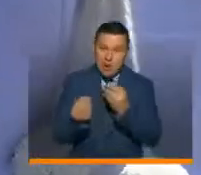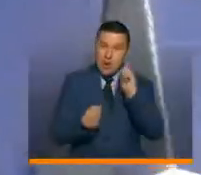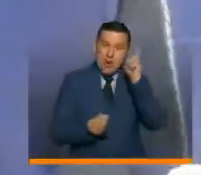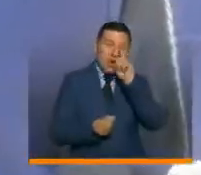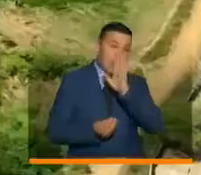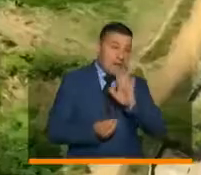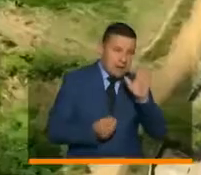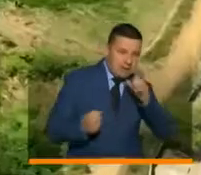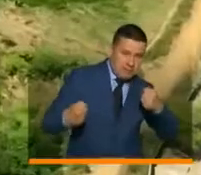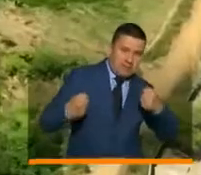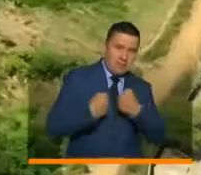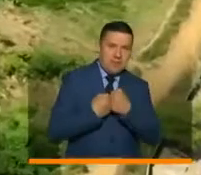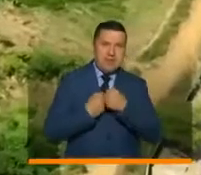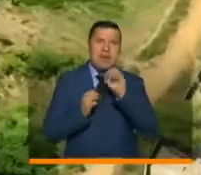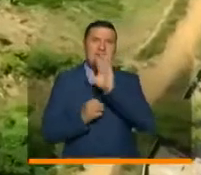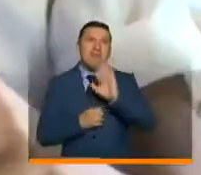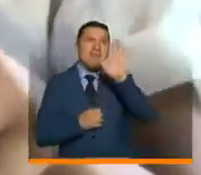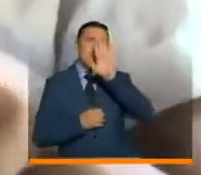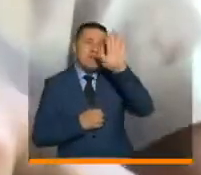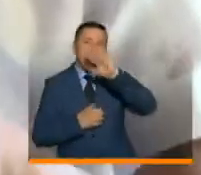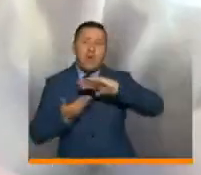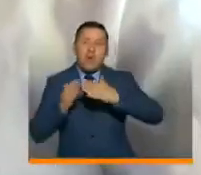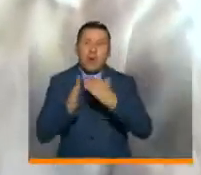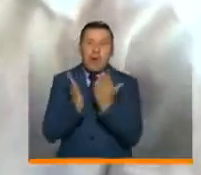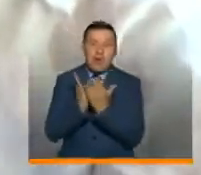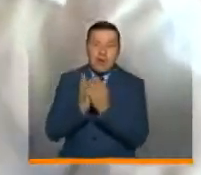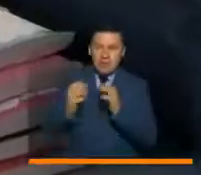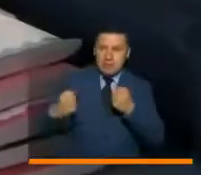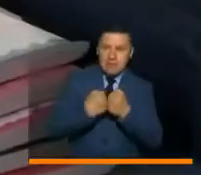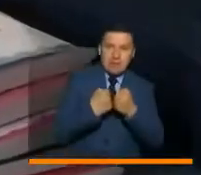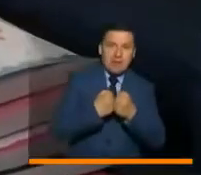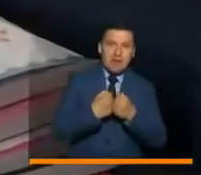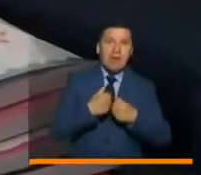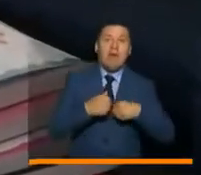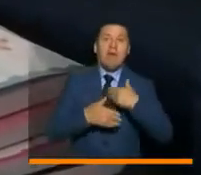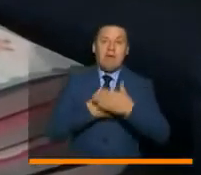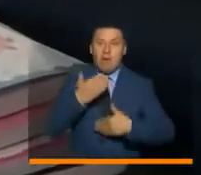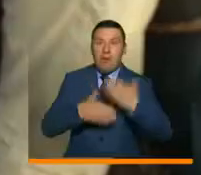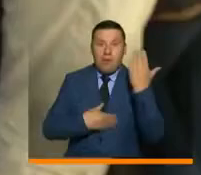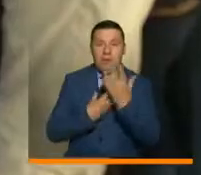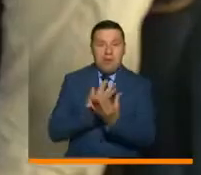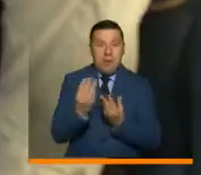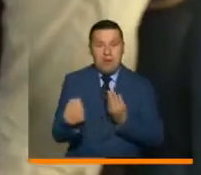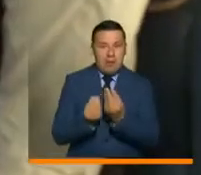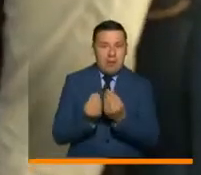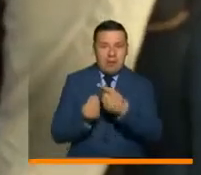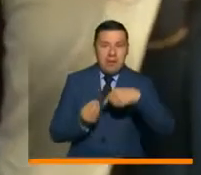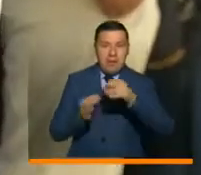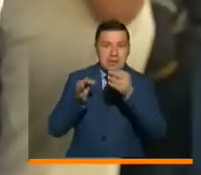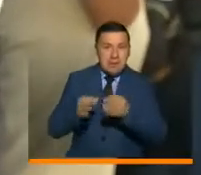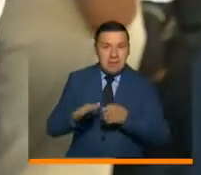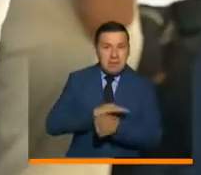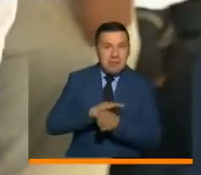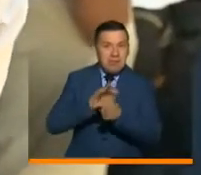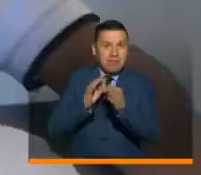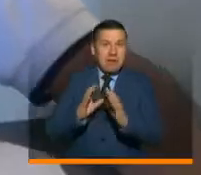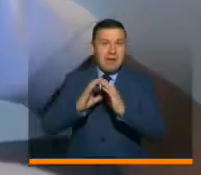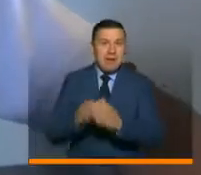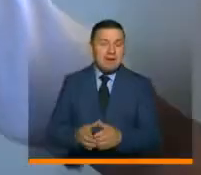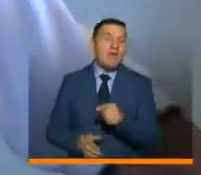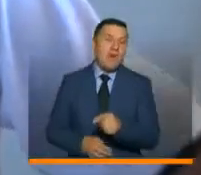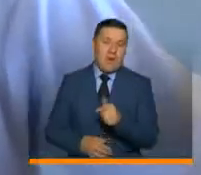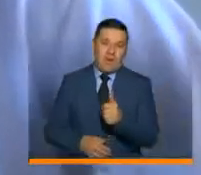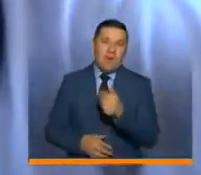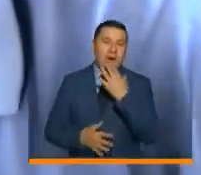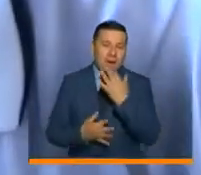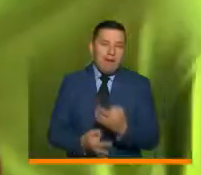Gobierno Nacional, los territorios y la comunidad educativa, el retorno gradual, progresivo y seguro de los estudiantes a las aulas es